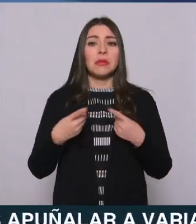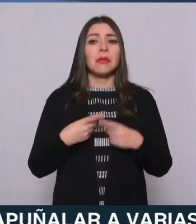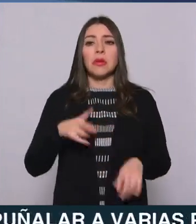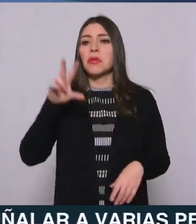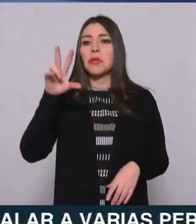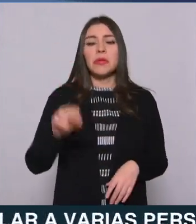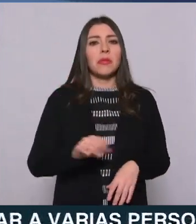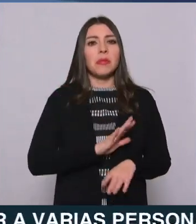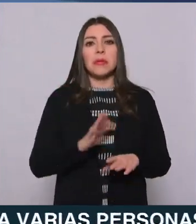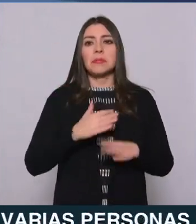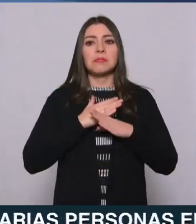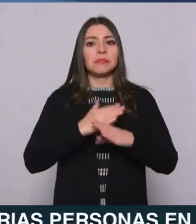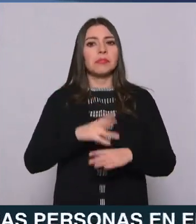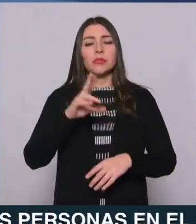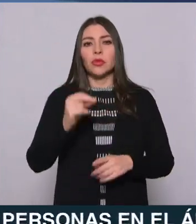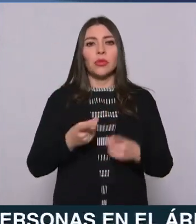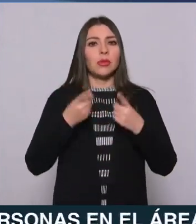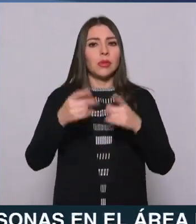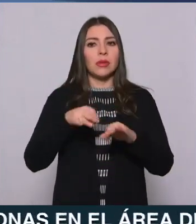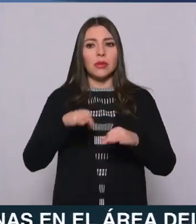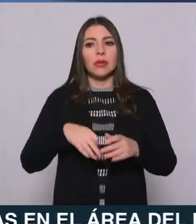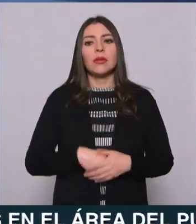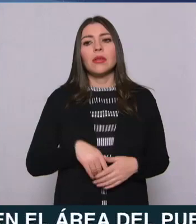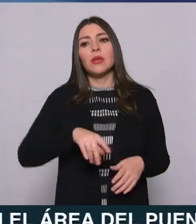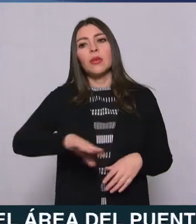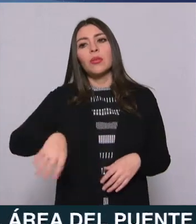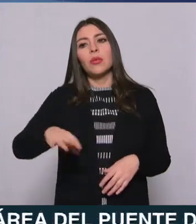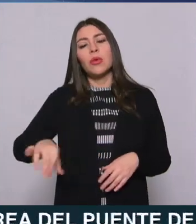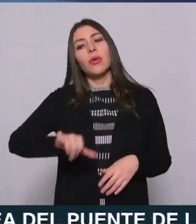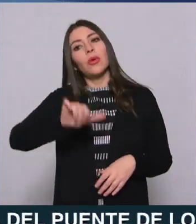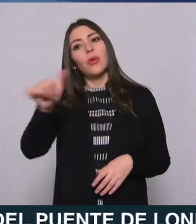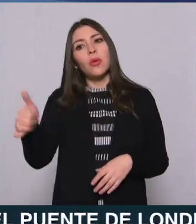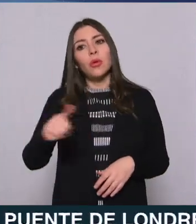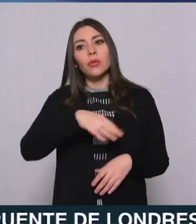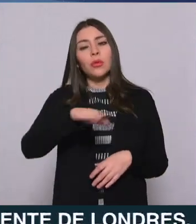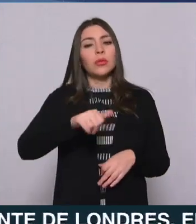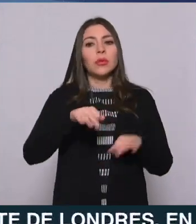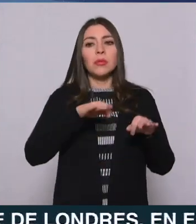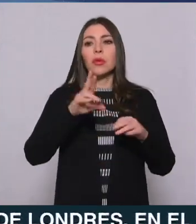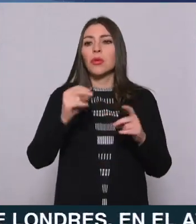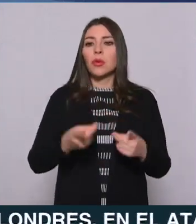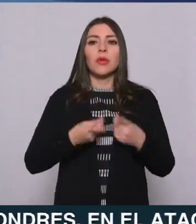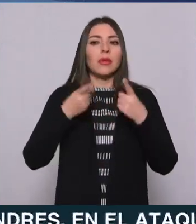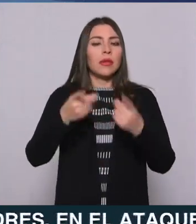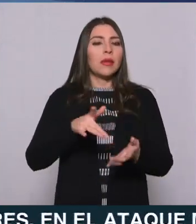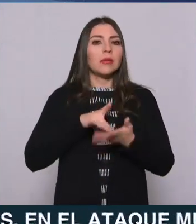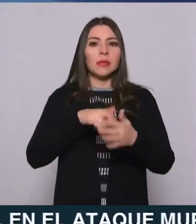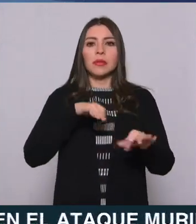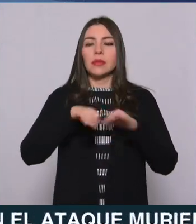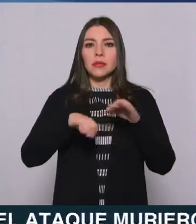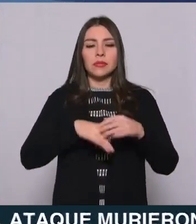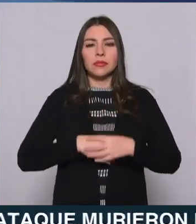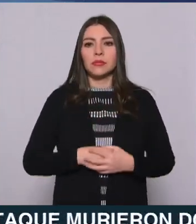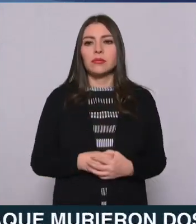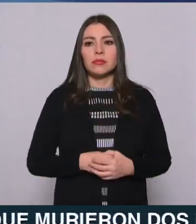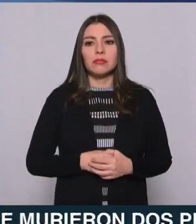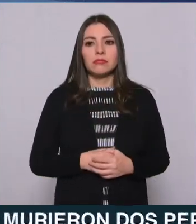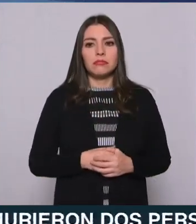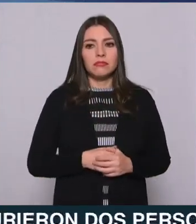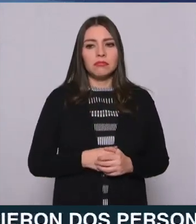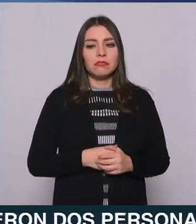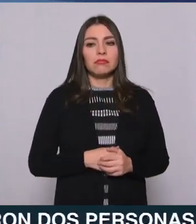que no. Y entonces tienen que buscar otras opciones porque la formalidad no se les da. No se nos da. De verdad es muy